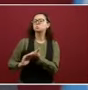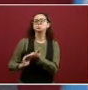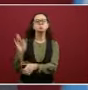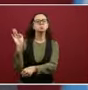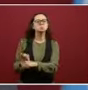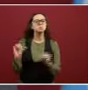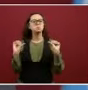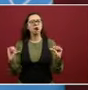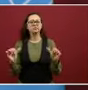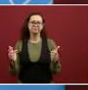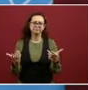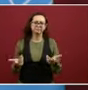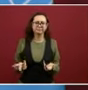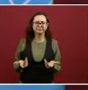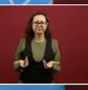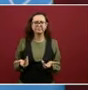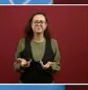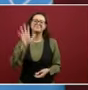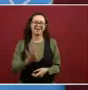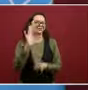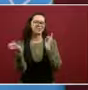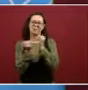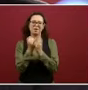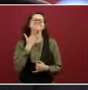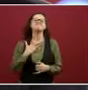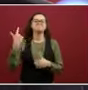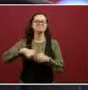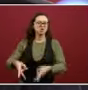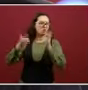Es como un huachicol